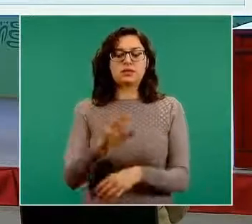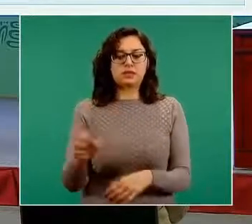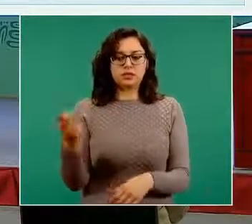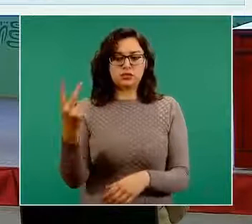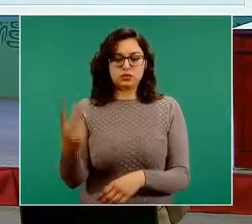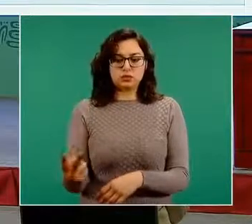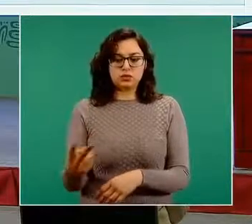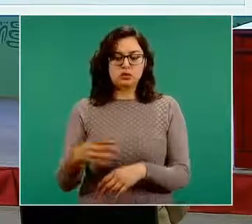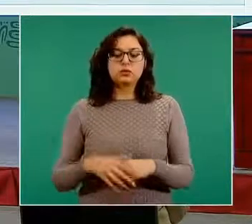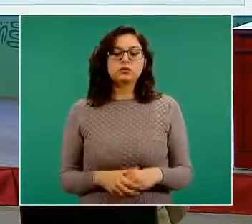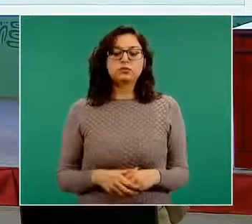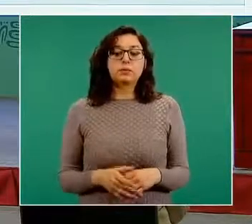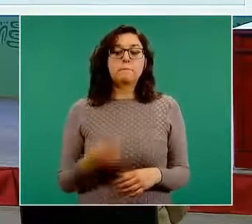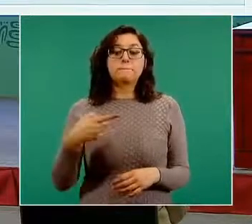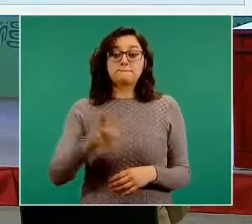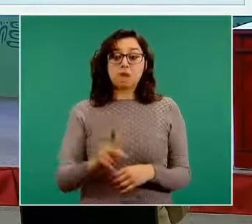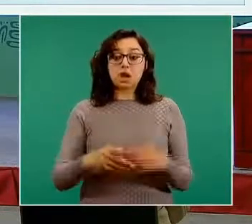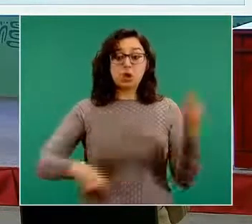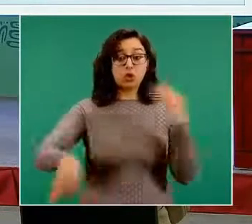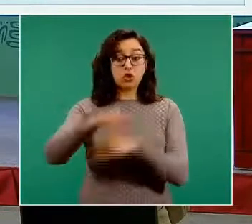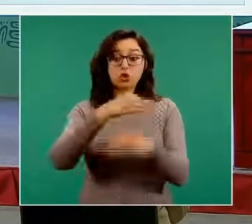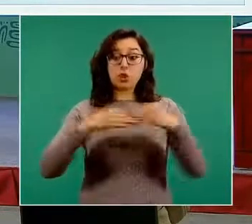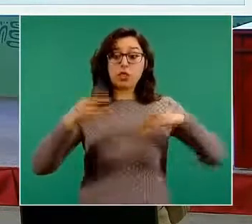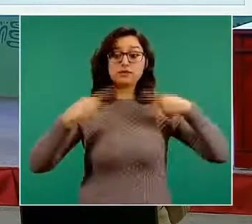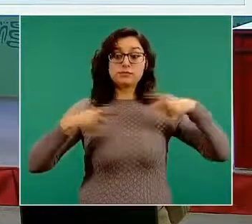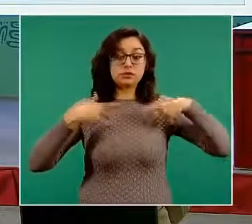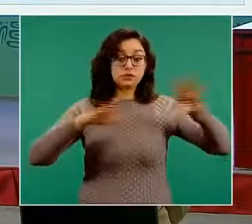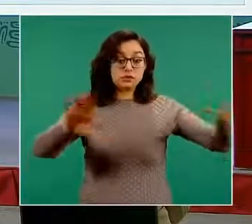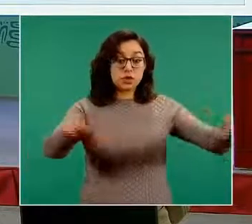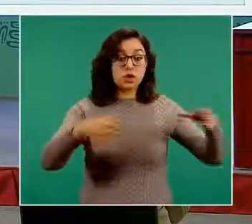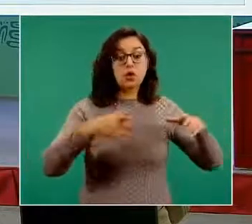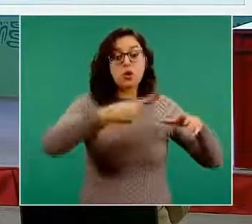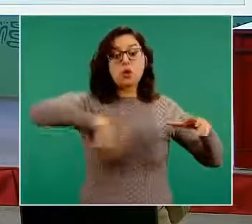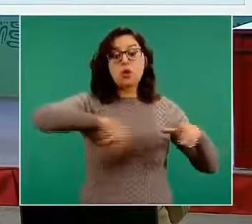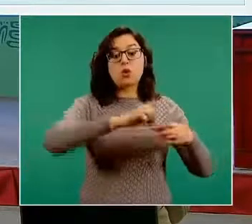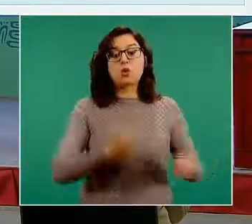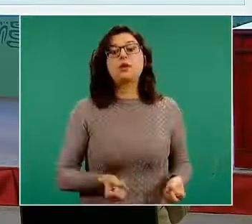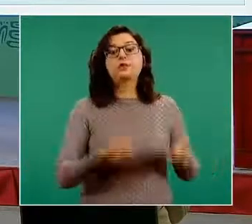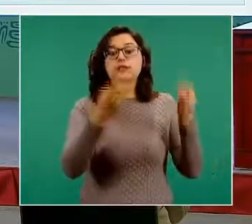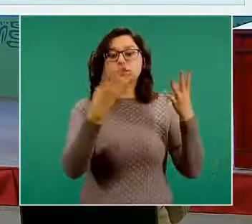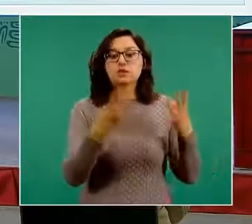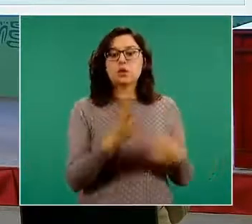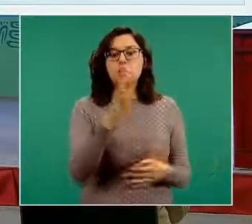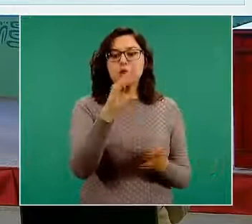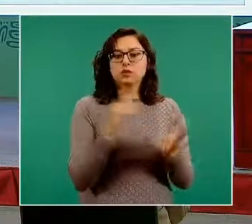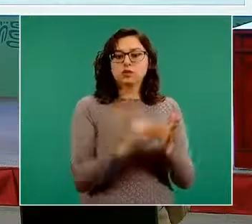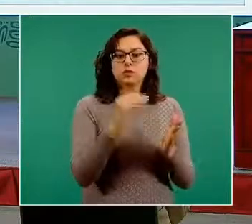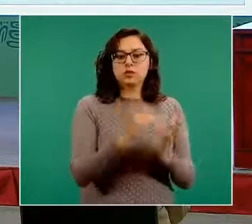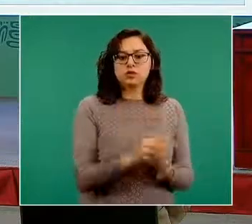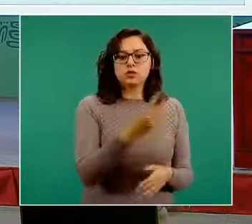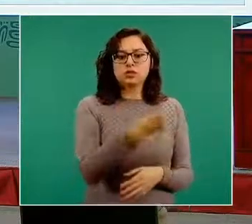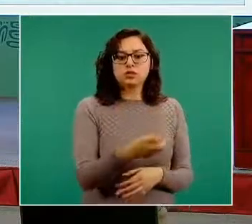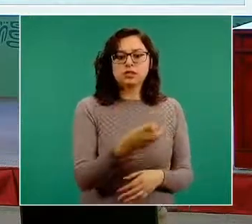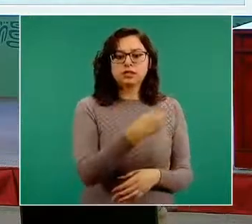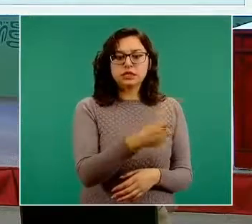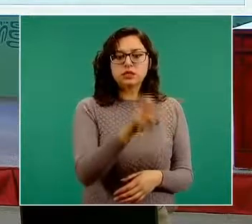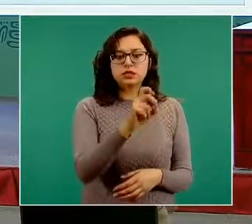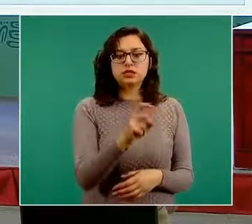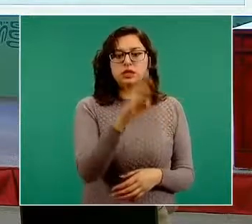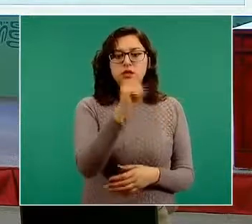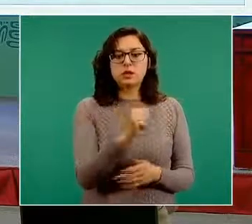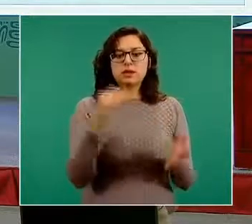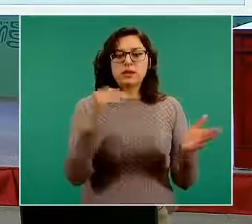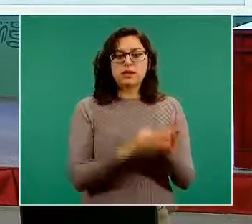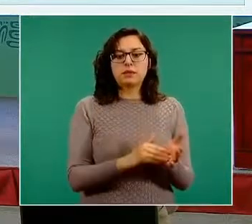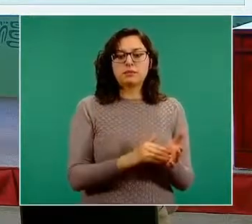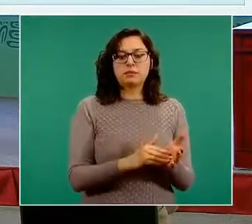1.649.502 de un universo de más de 4.139.000 personas que hasta el momento se han estudiado